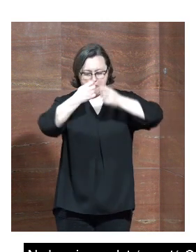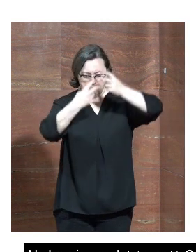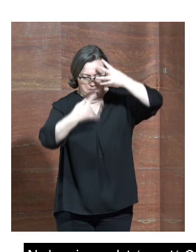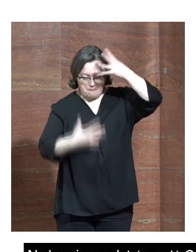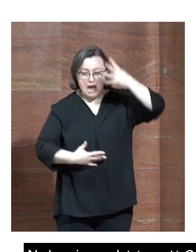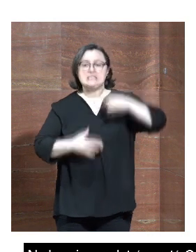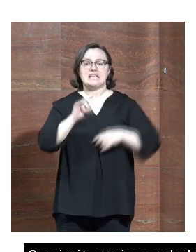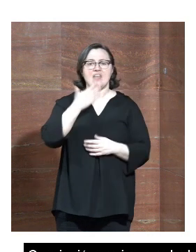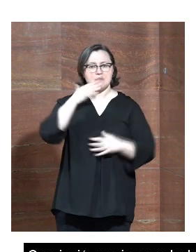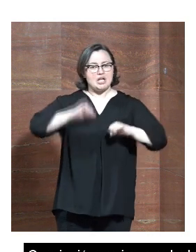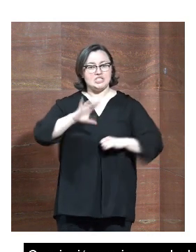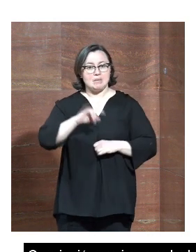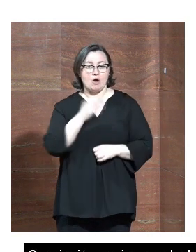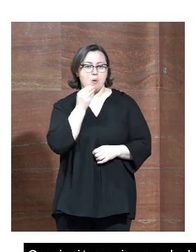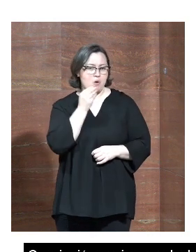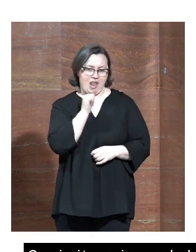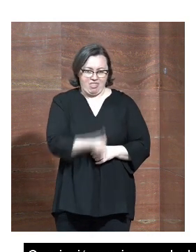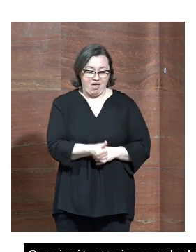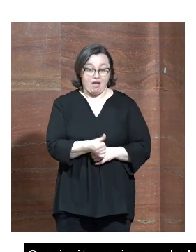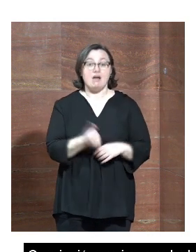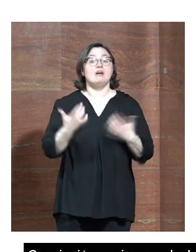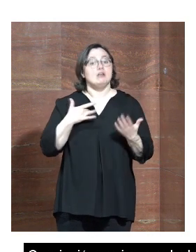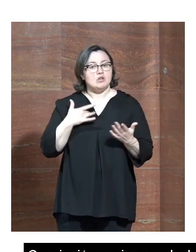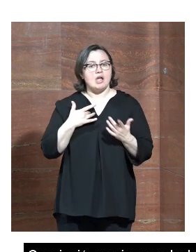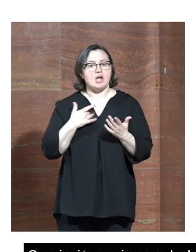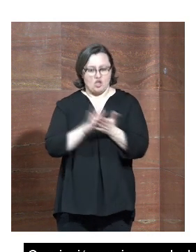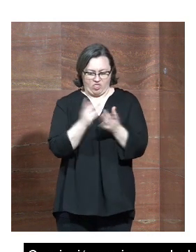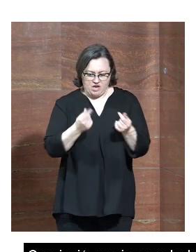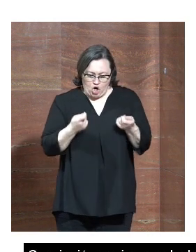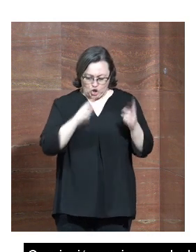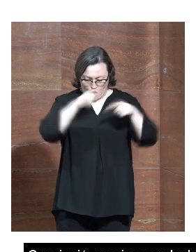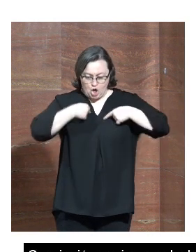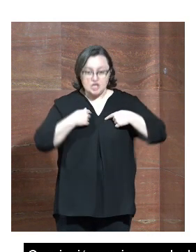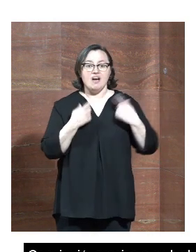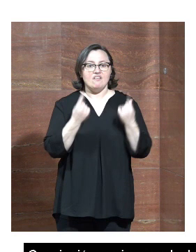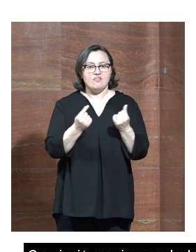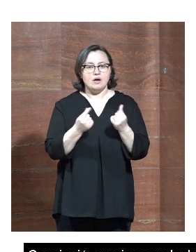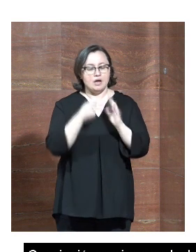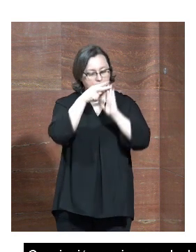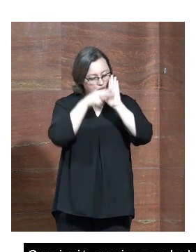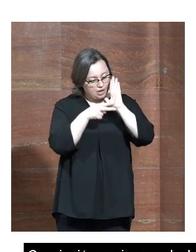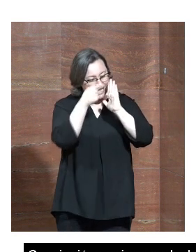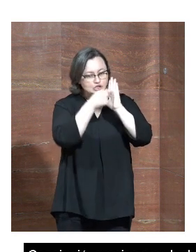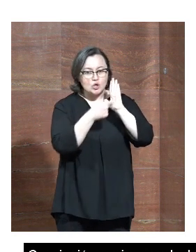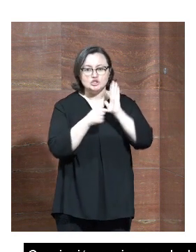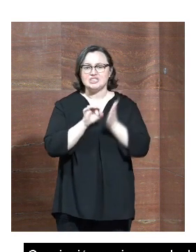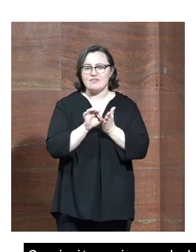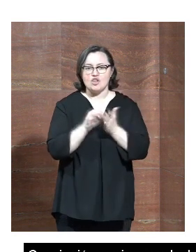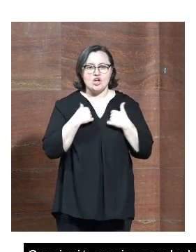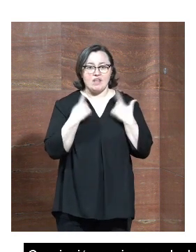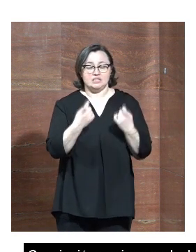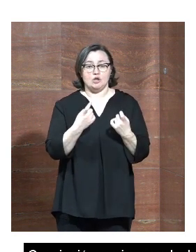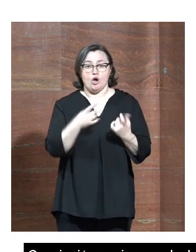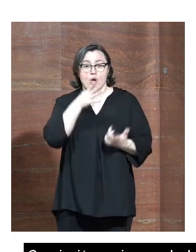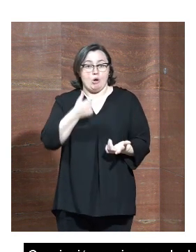dice, soy mayor pero no soy idiota, y que están manejando el dinero y necesitan una serie de servicios porque no